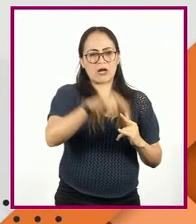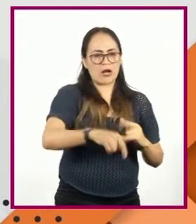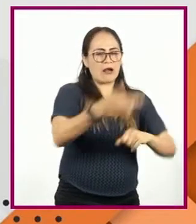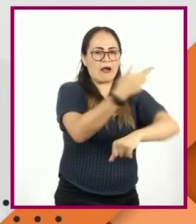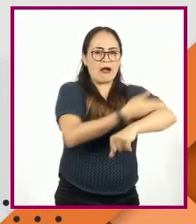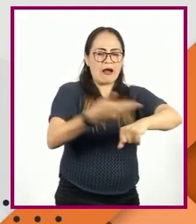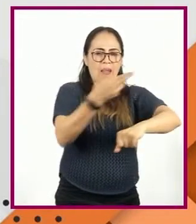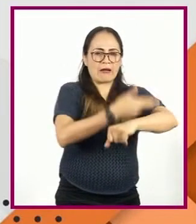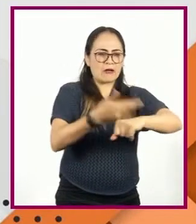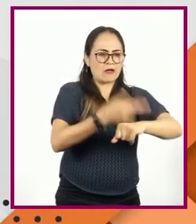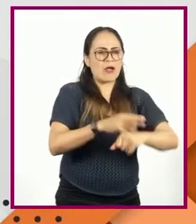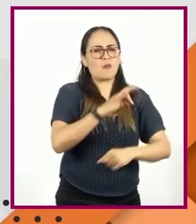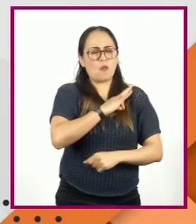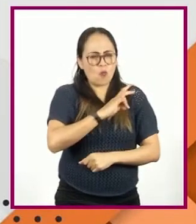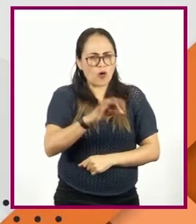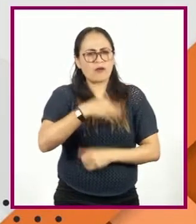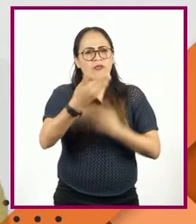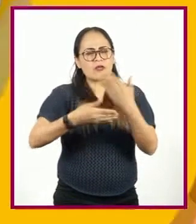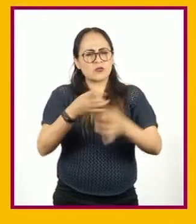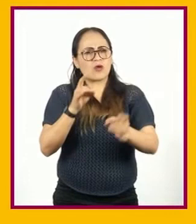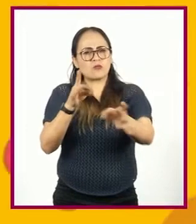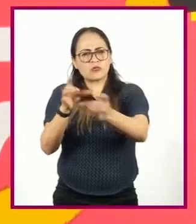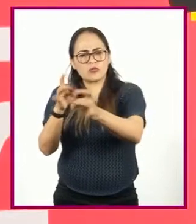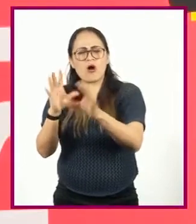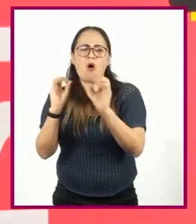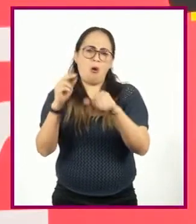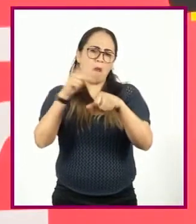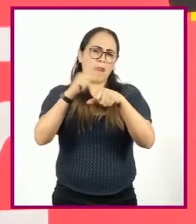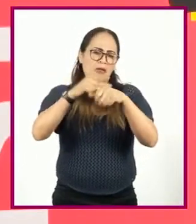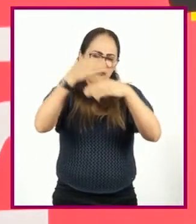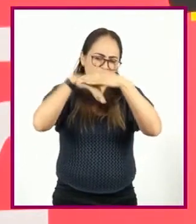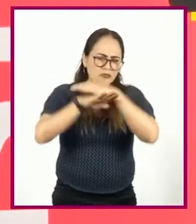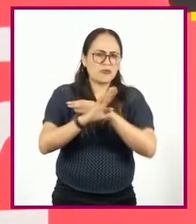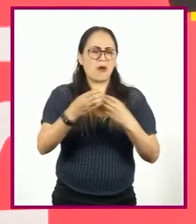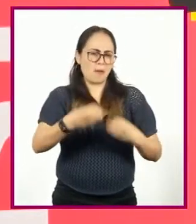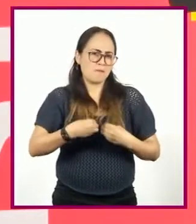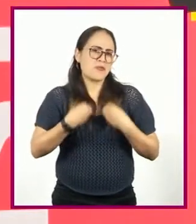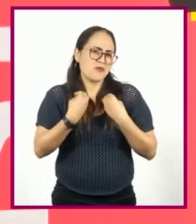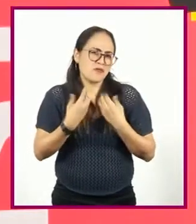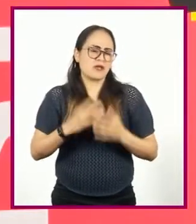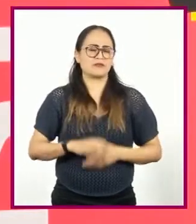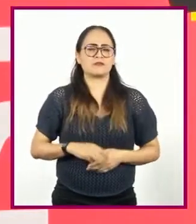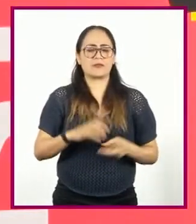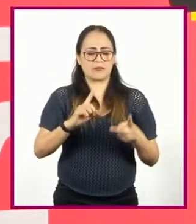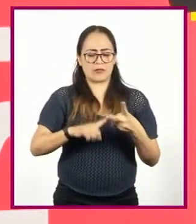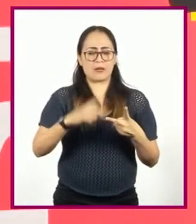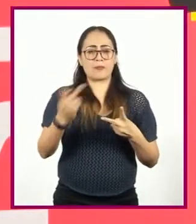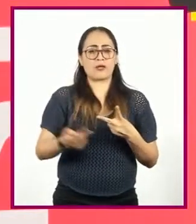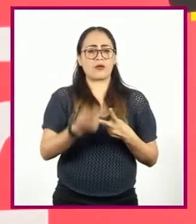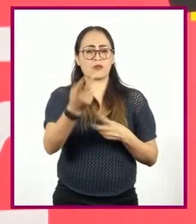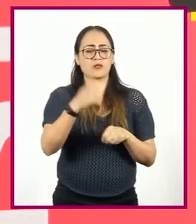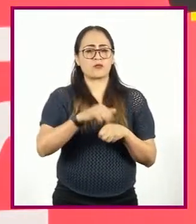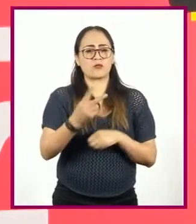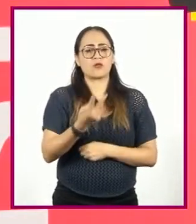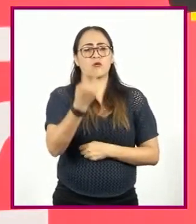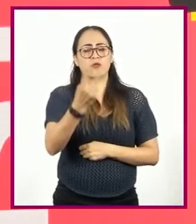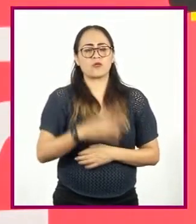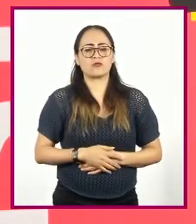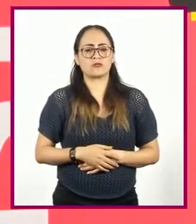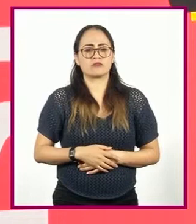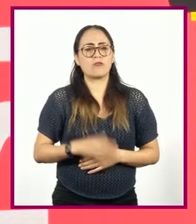propicios para la caza o habitaban cuevas. Pregunta número 2. Son